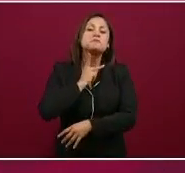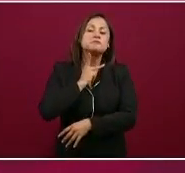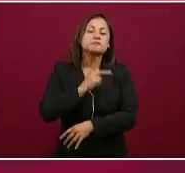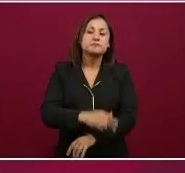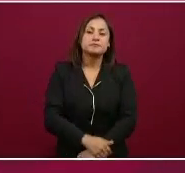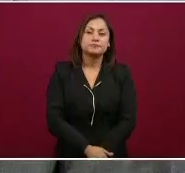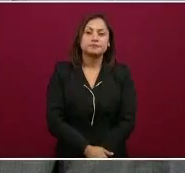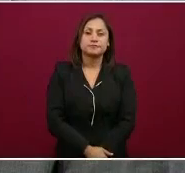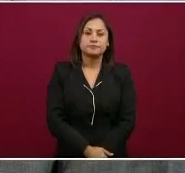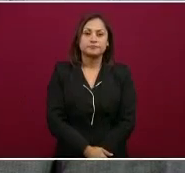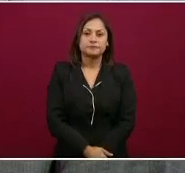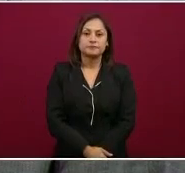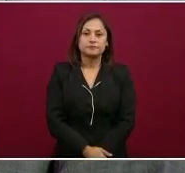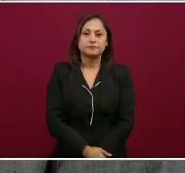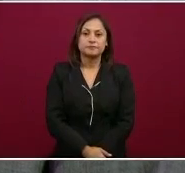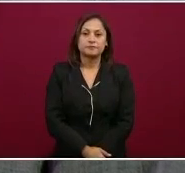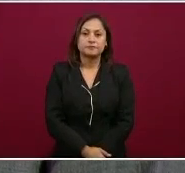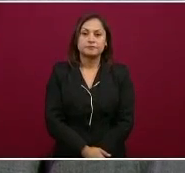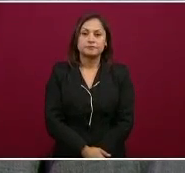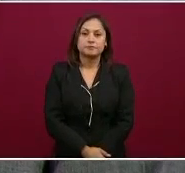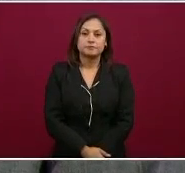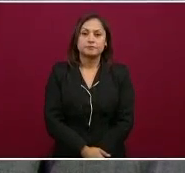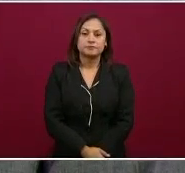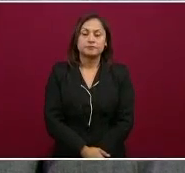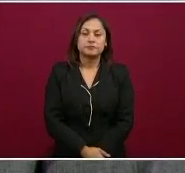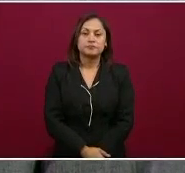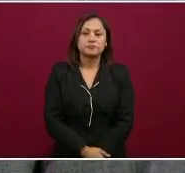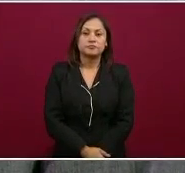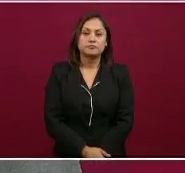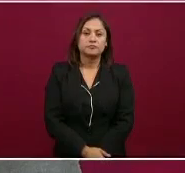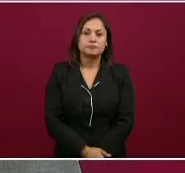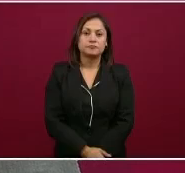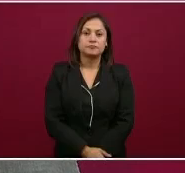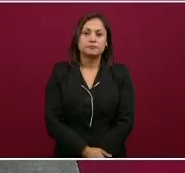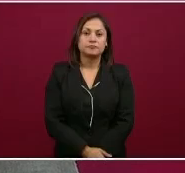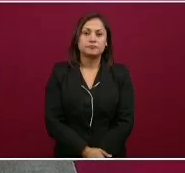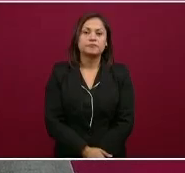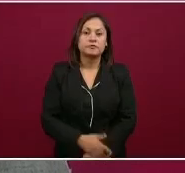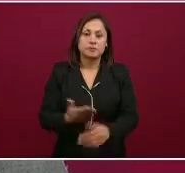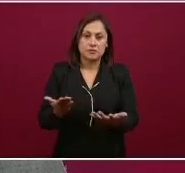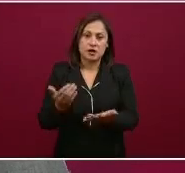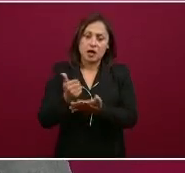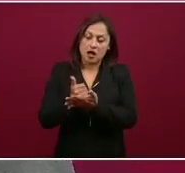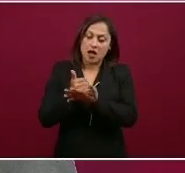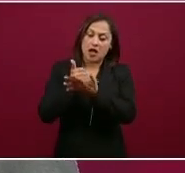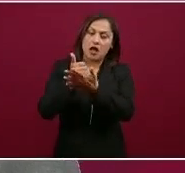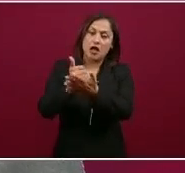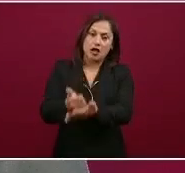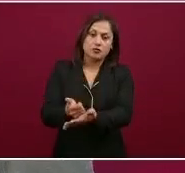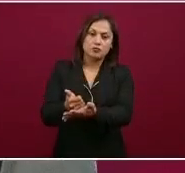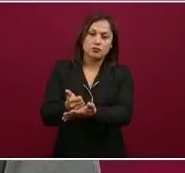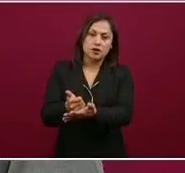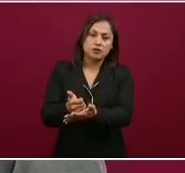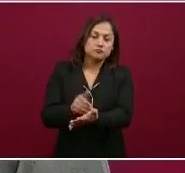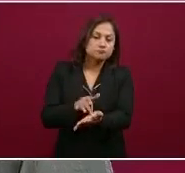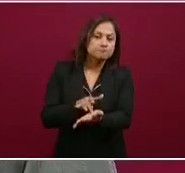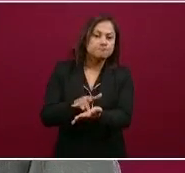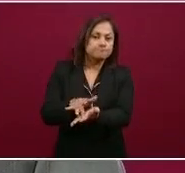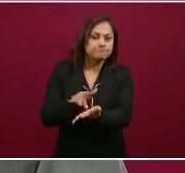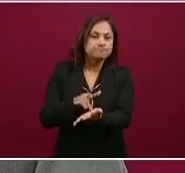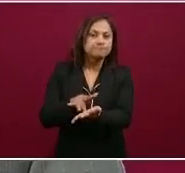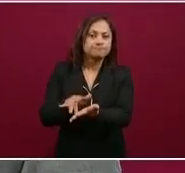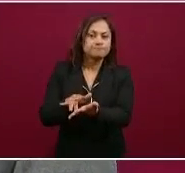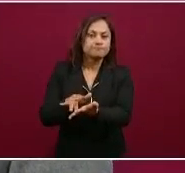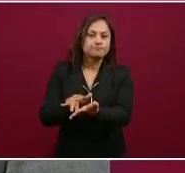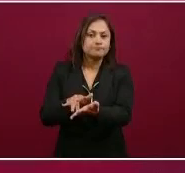para darle valor agregado a la materia prima, para no estar